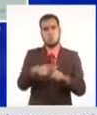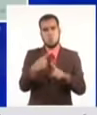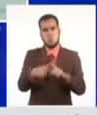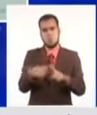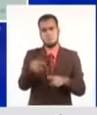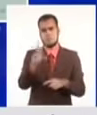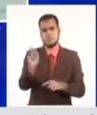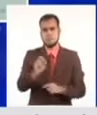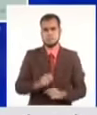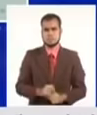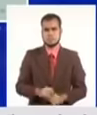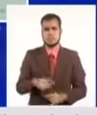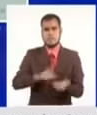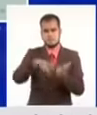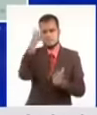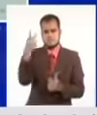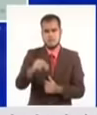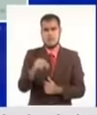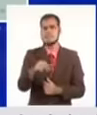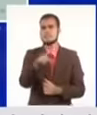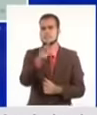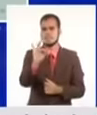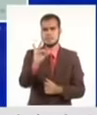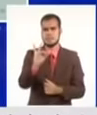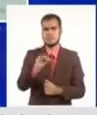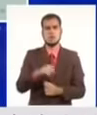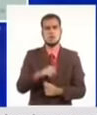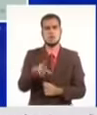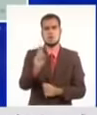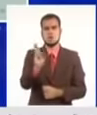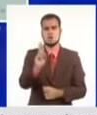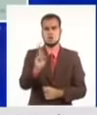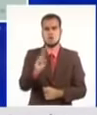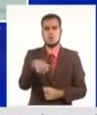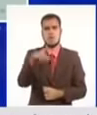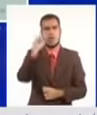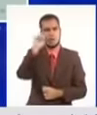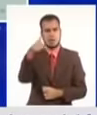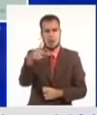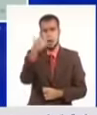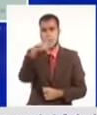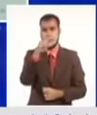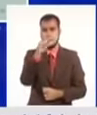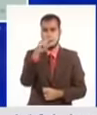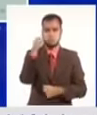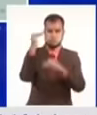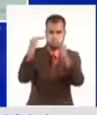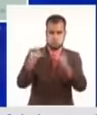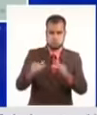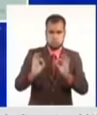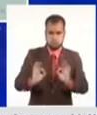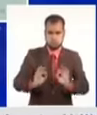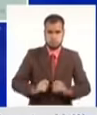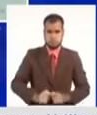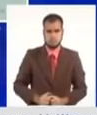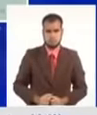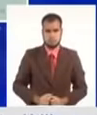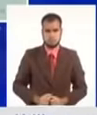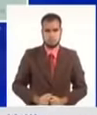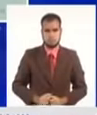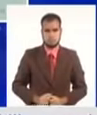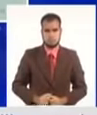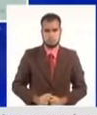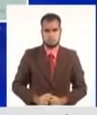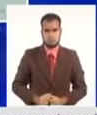Palmira 17 y Rodas, Lajas y Abreu también diagnostican casos ayer. Villa Clara